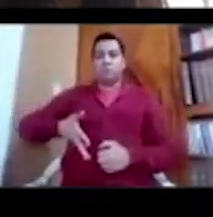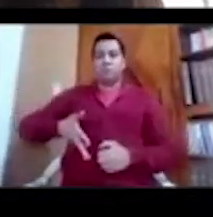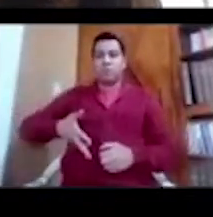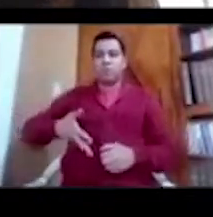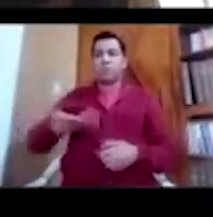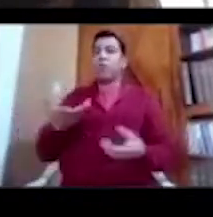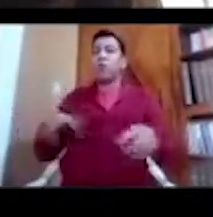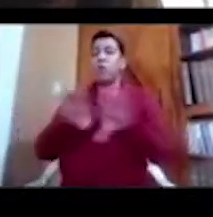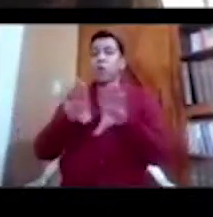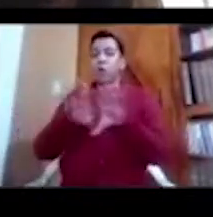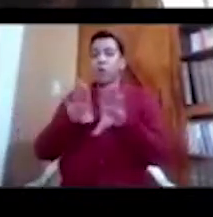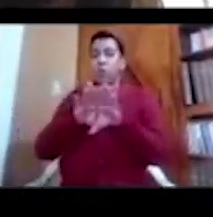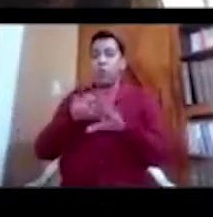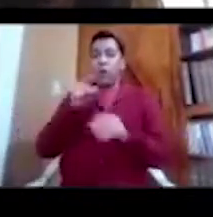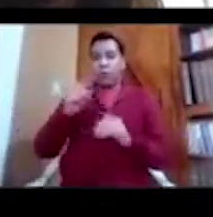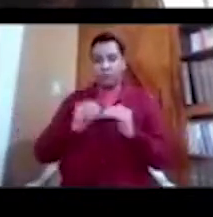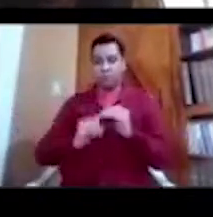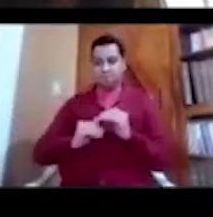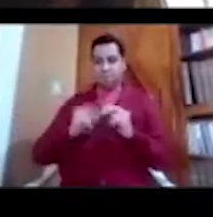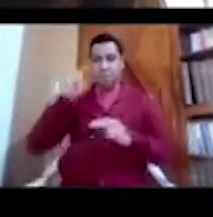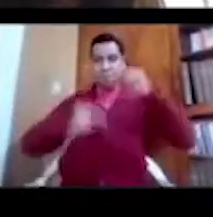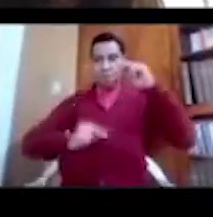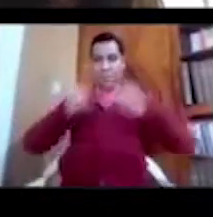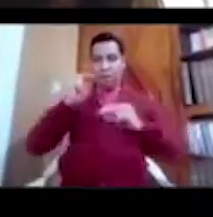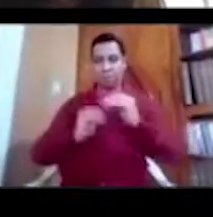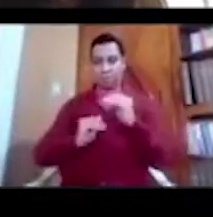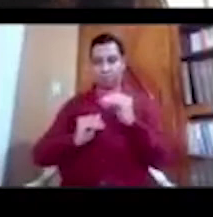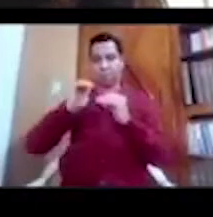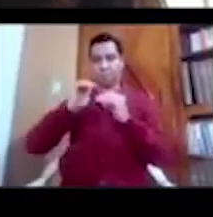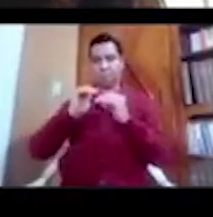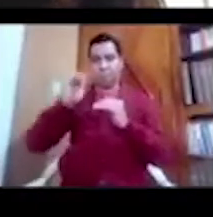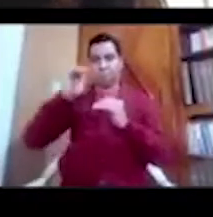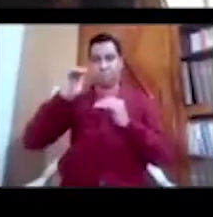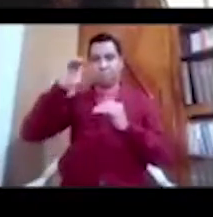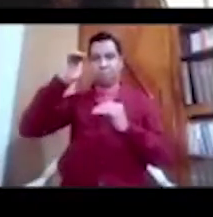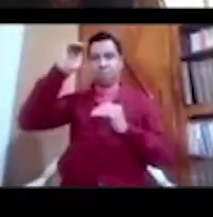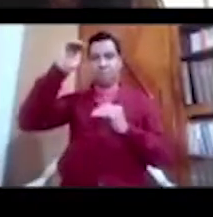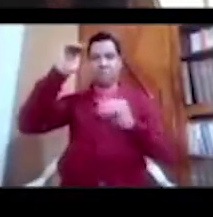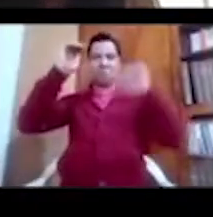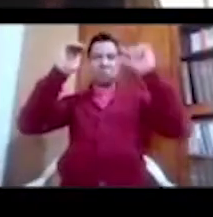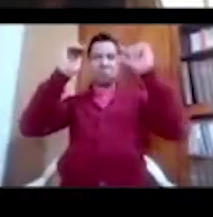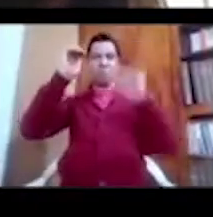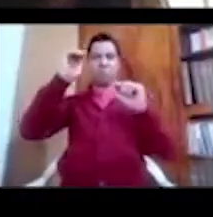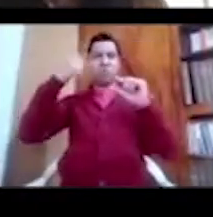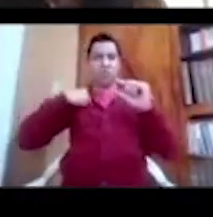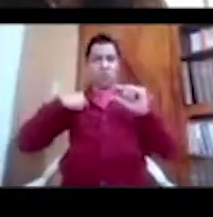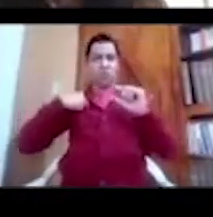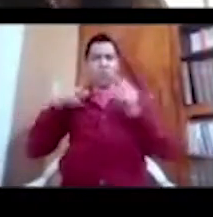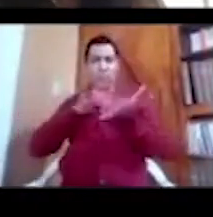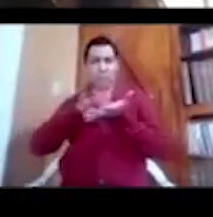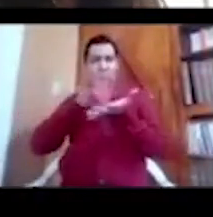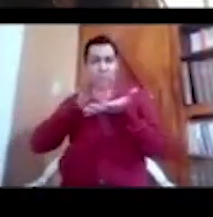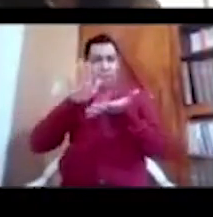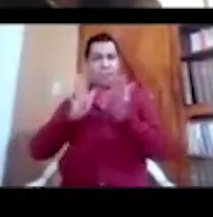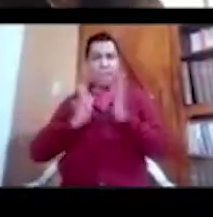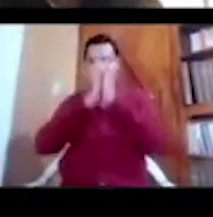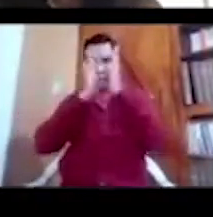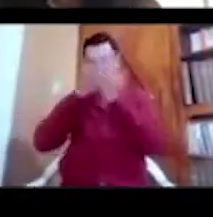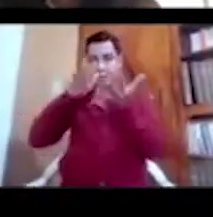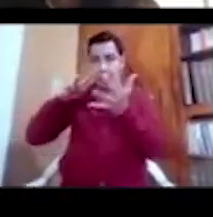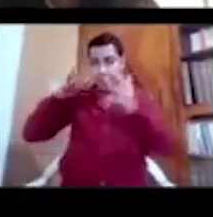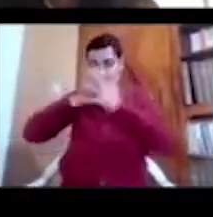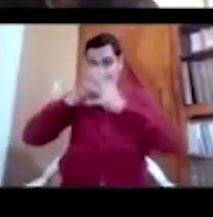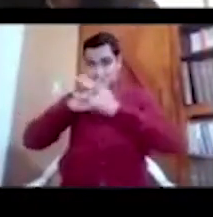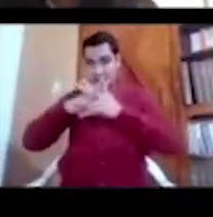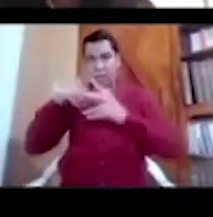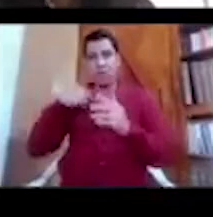alcanzaba un estatus y una jerarquía diferente a la de cualquier otro de sus congéneros, de cualquier otro de sus